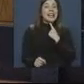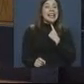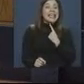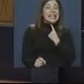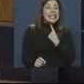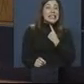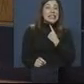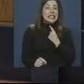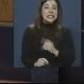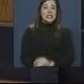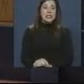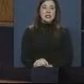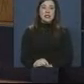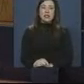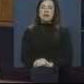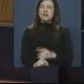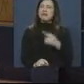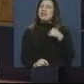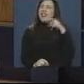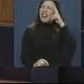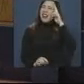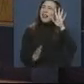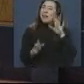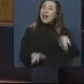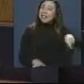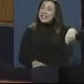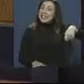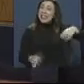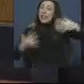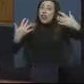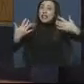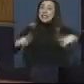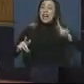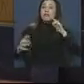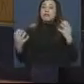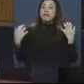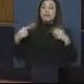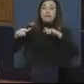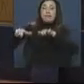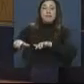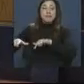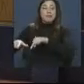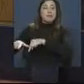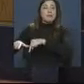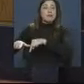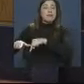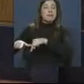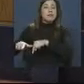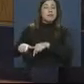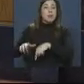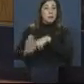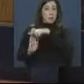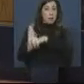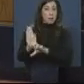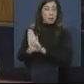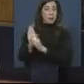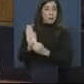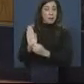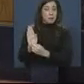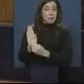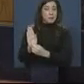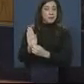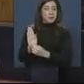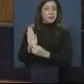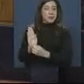hecho, si no me recuerdo mal, en el Senado ya está radicada una moción